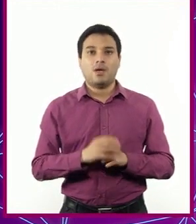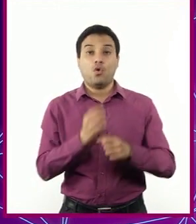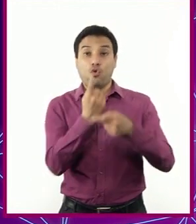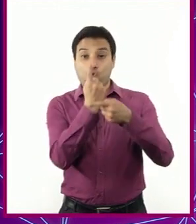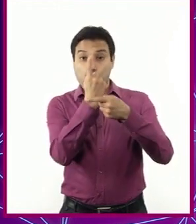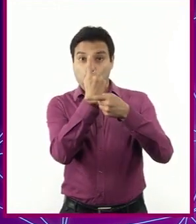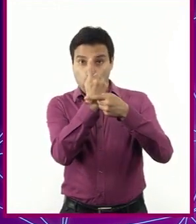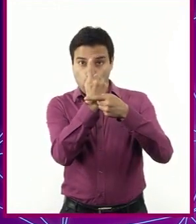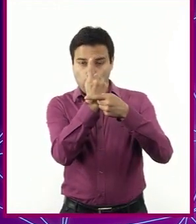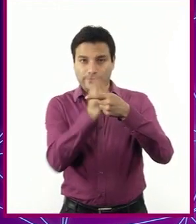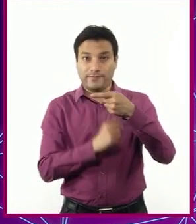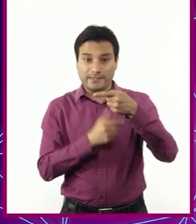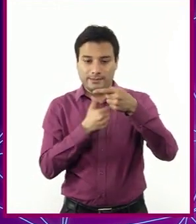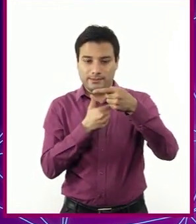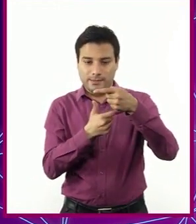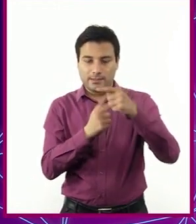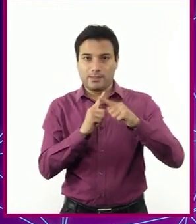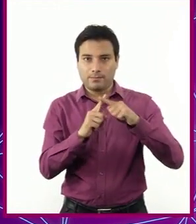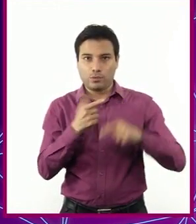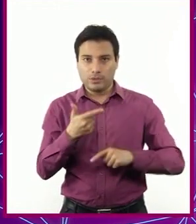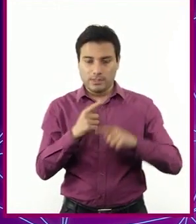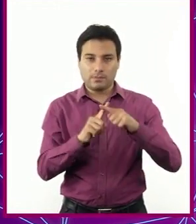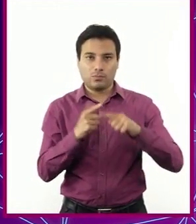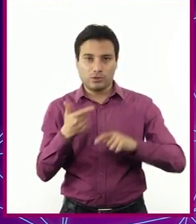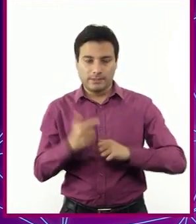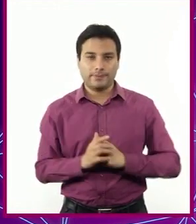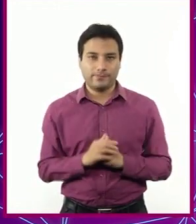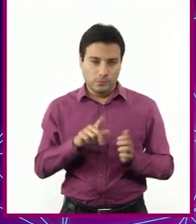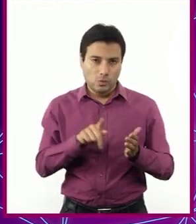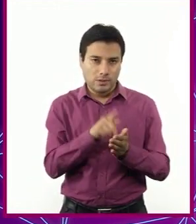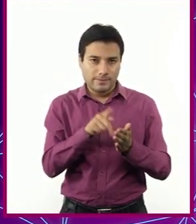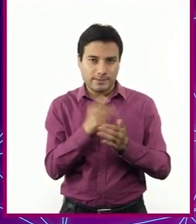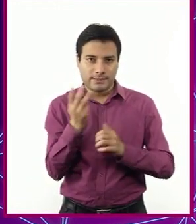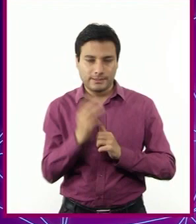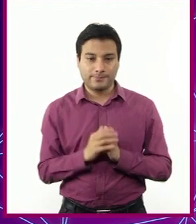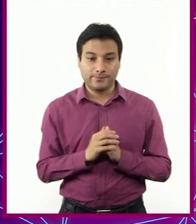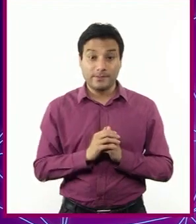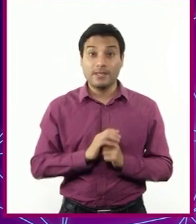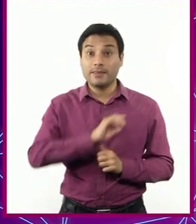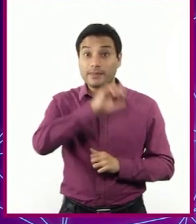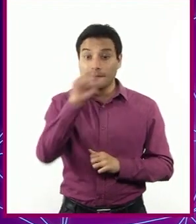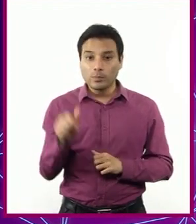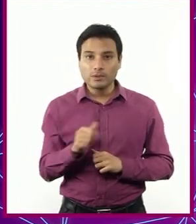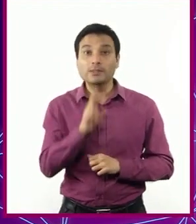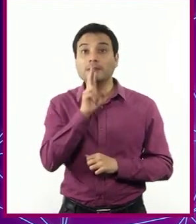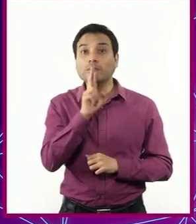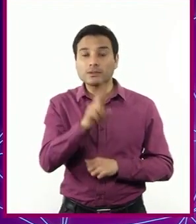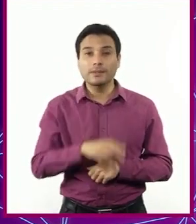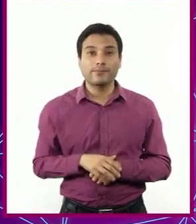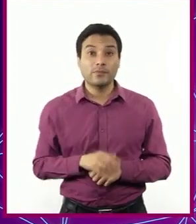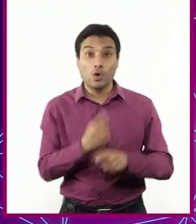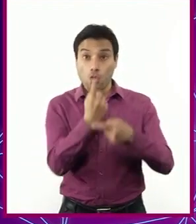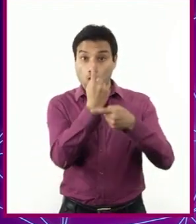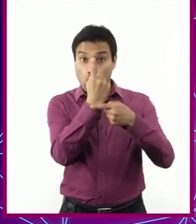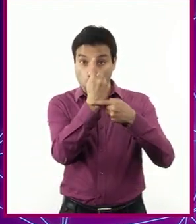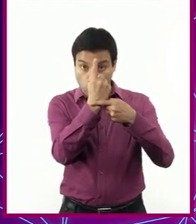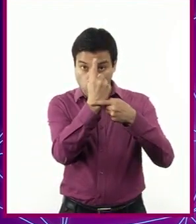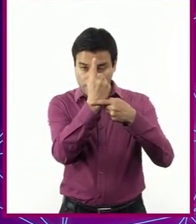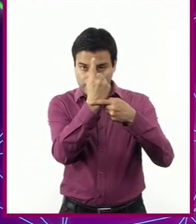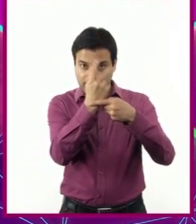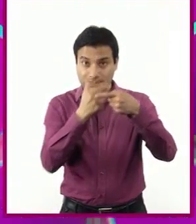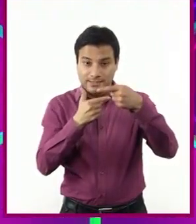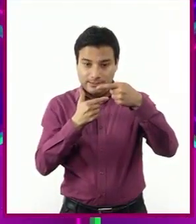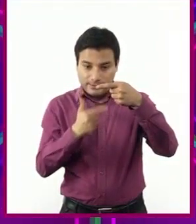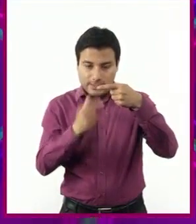denominador. Al simplificar los factores iguales, el resultado es 1 entre 7 al